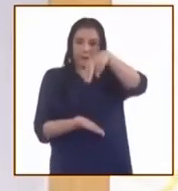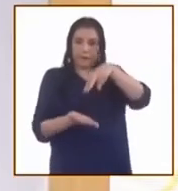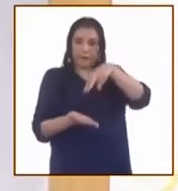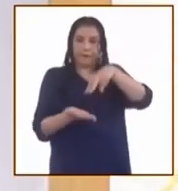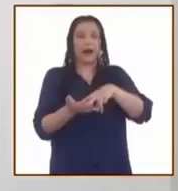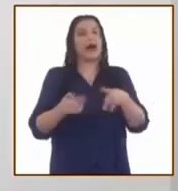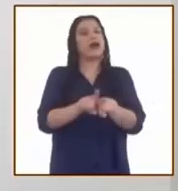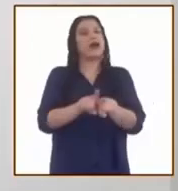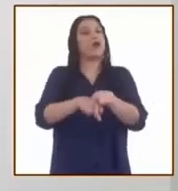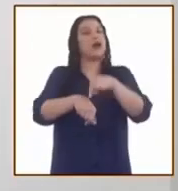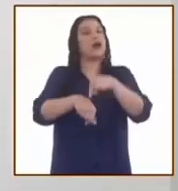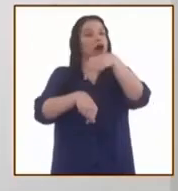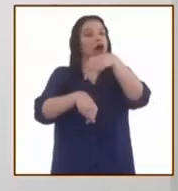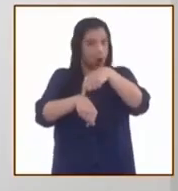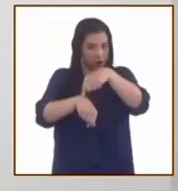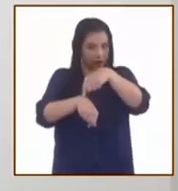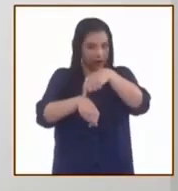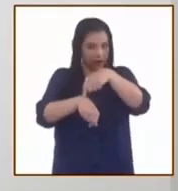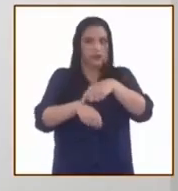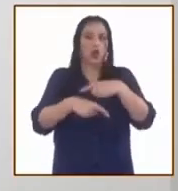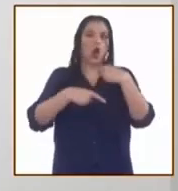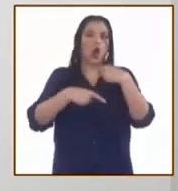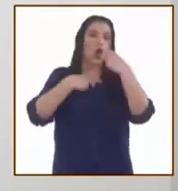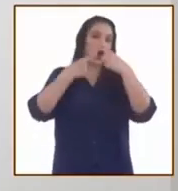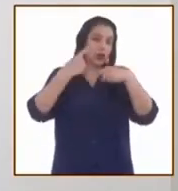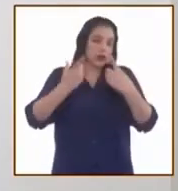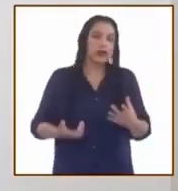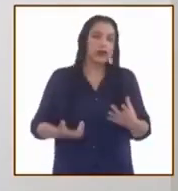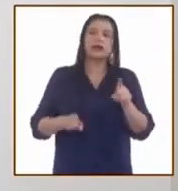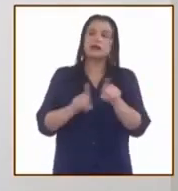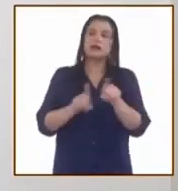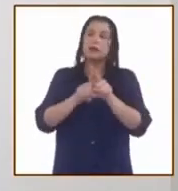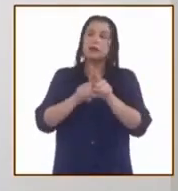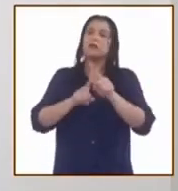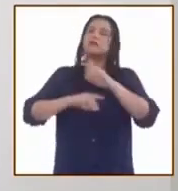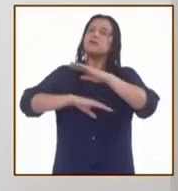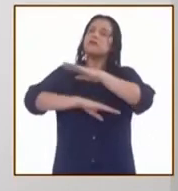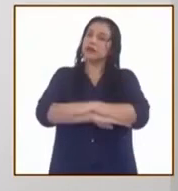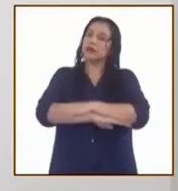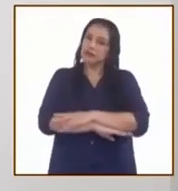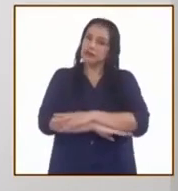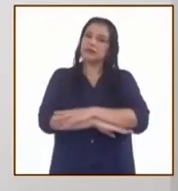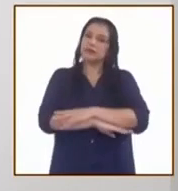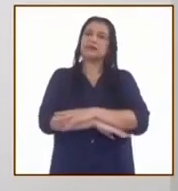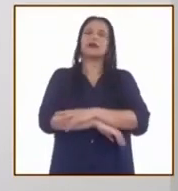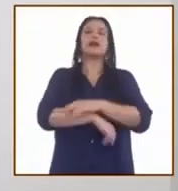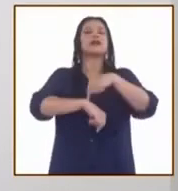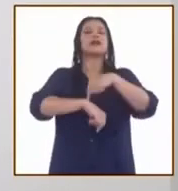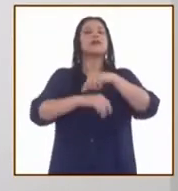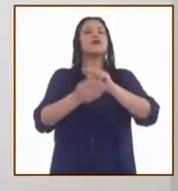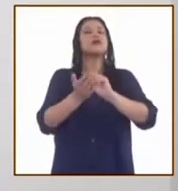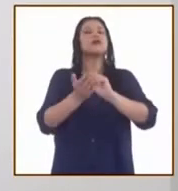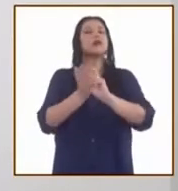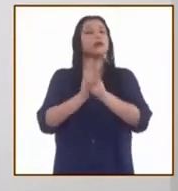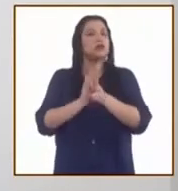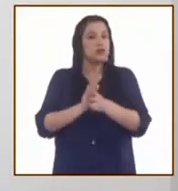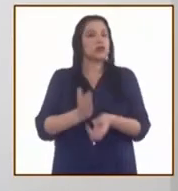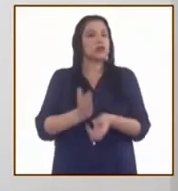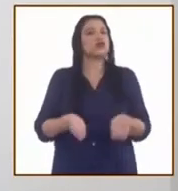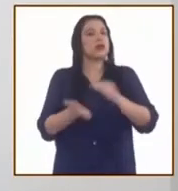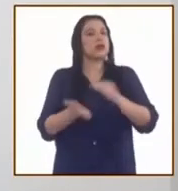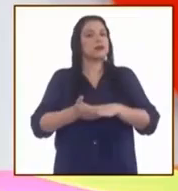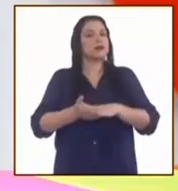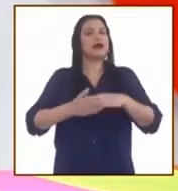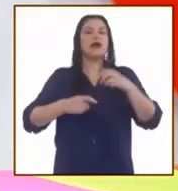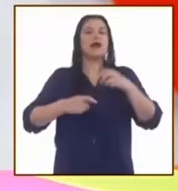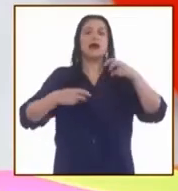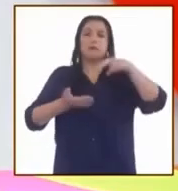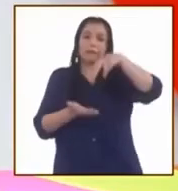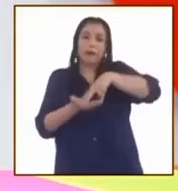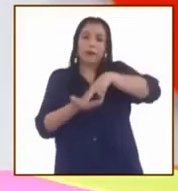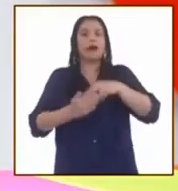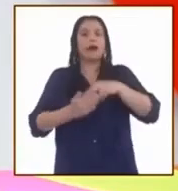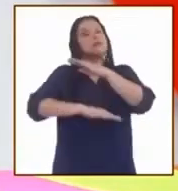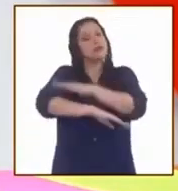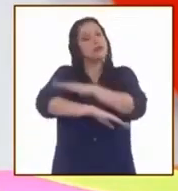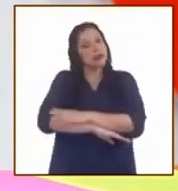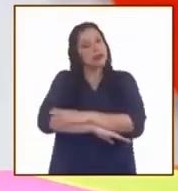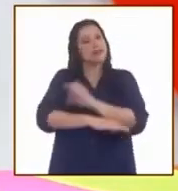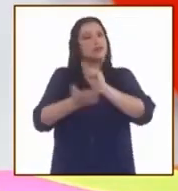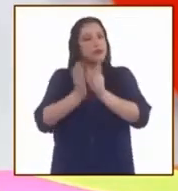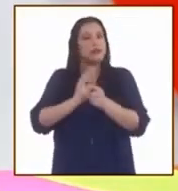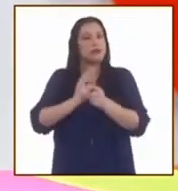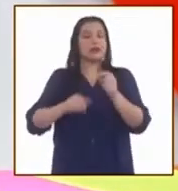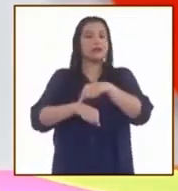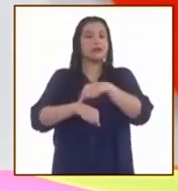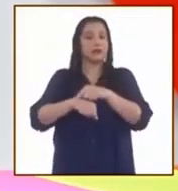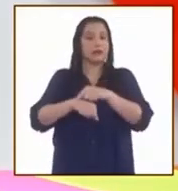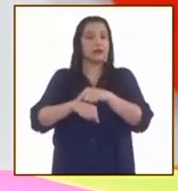la misma hora. Correcto. También descansar 2 minutos antes de empezar a saltar nuevamente, ¿verdad? Sí, y en ese momento